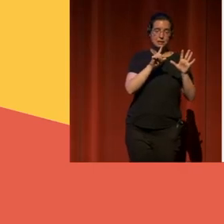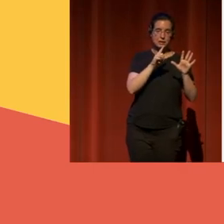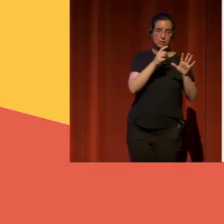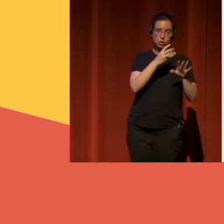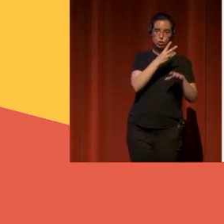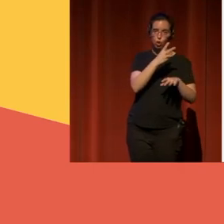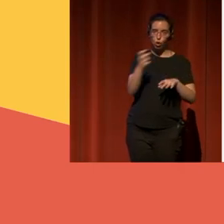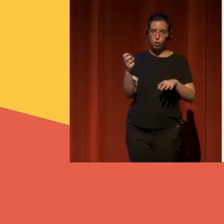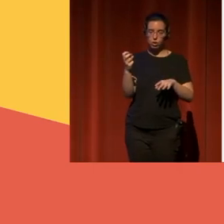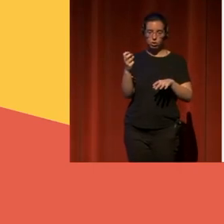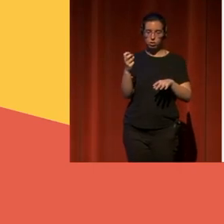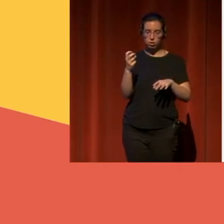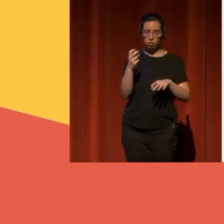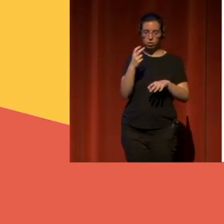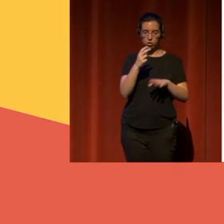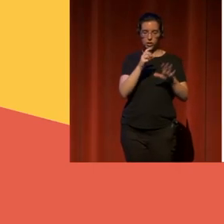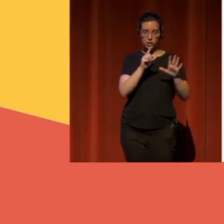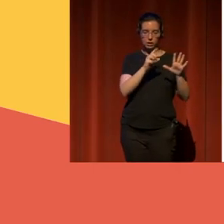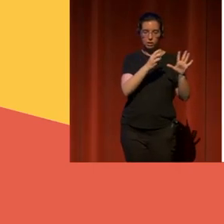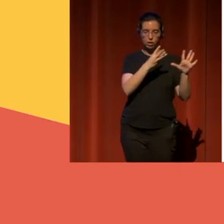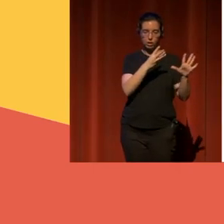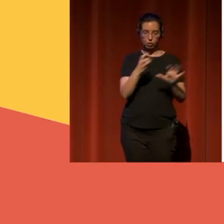red.